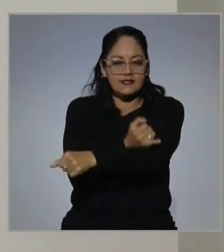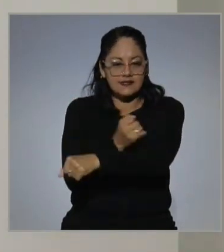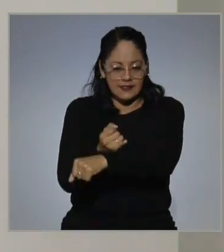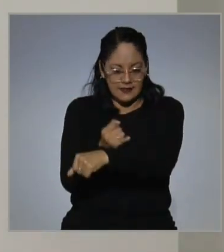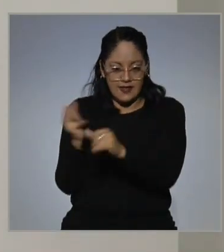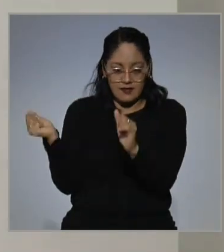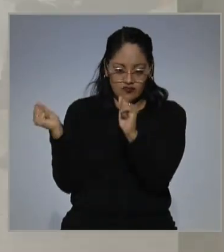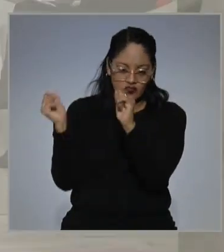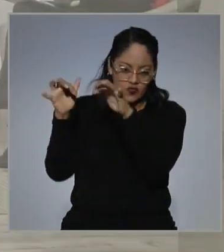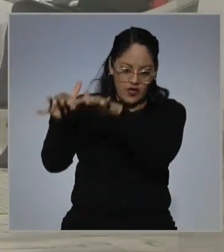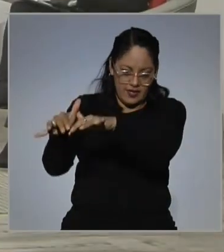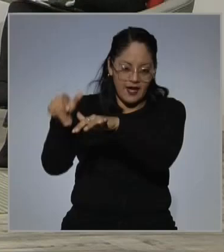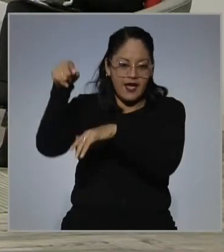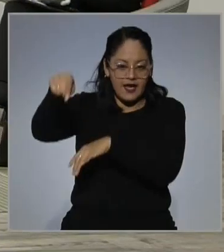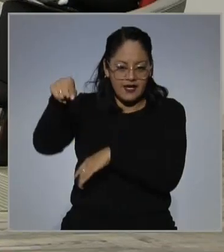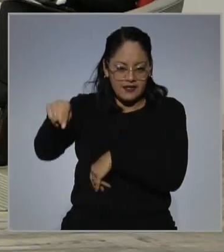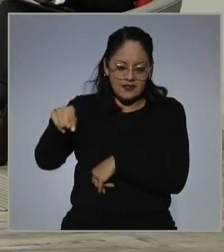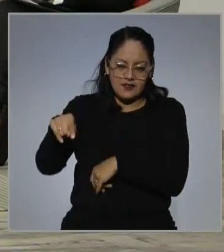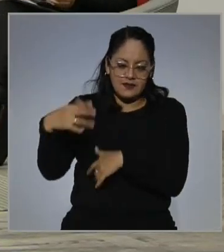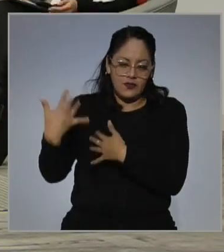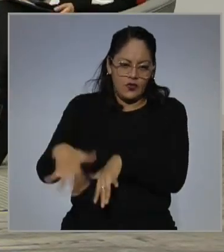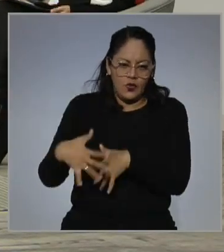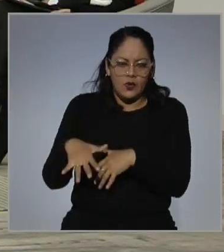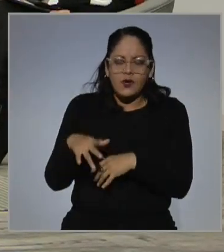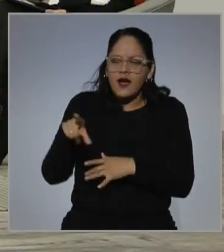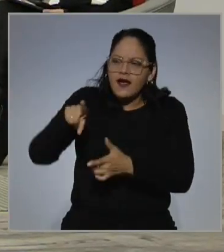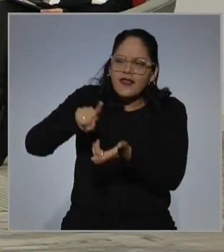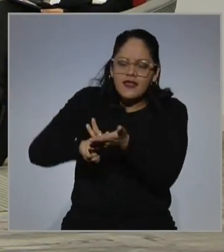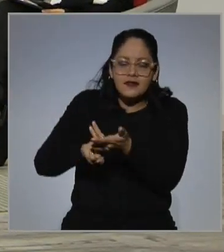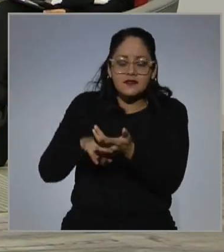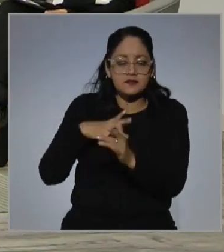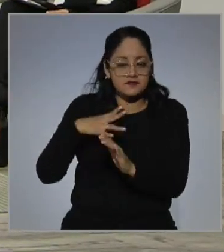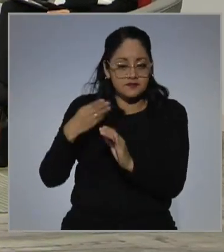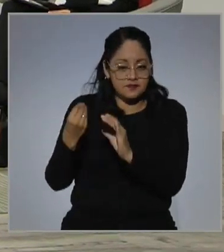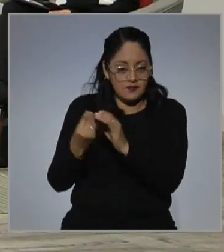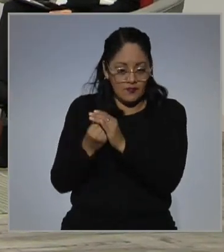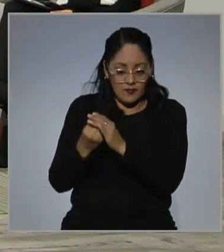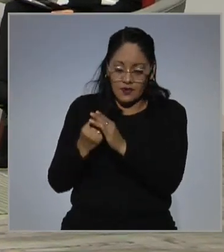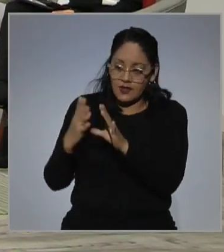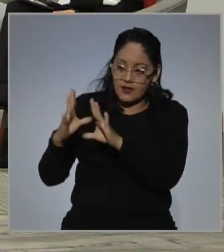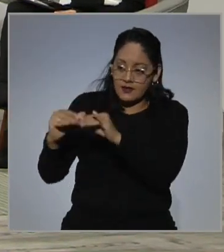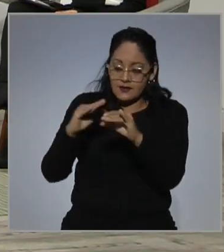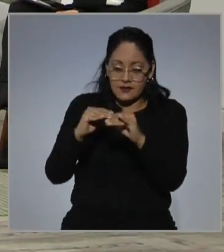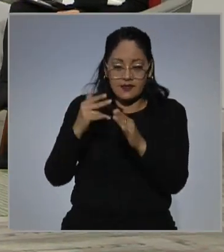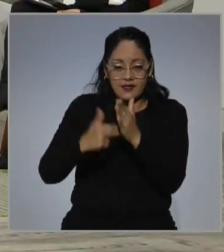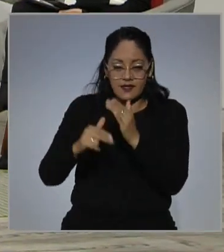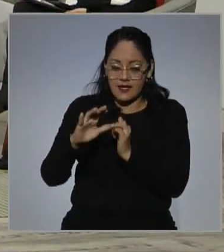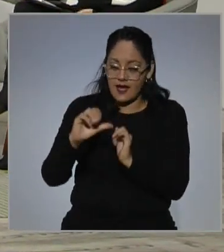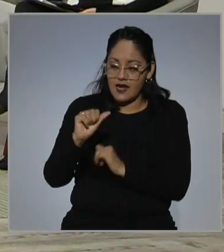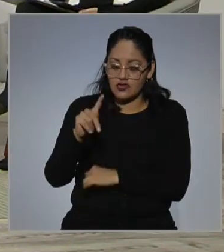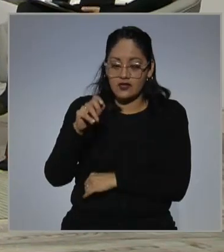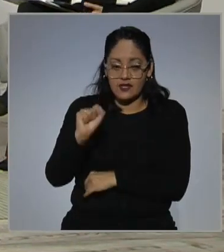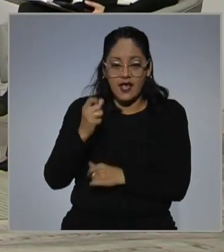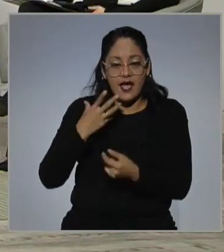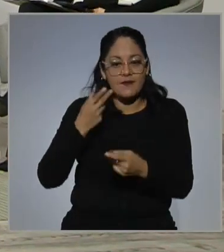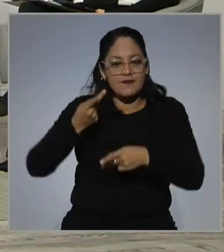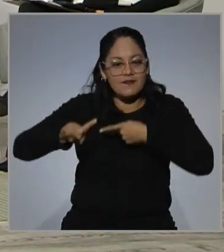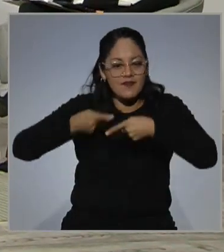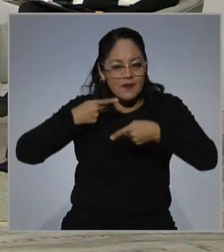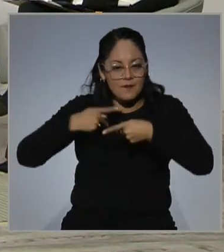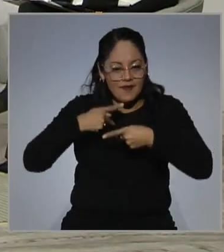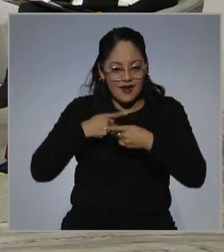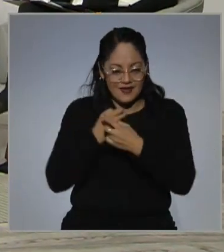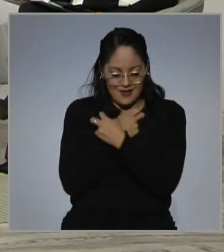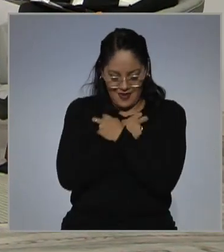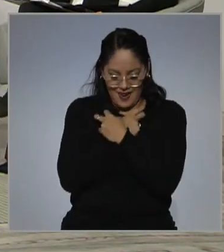ahí, como es un centro cultural muy vivo, involucró al taller de cartonería y se hicieron unas calacas monumentales para decorar